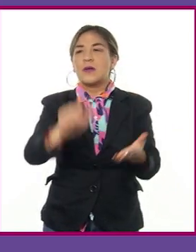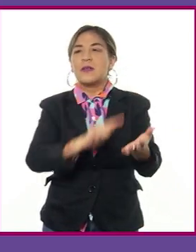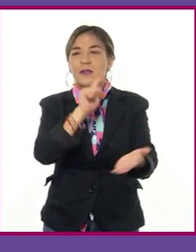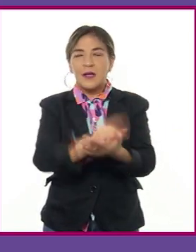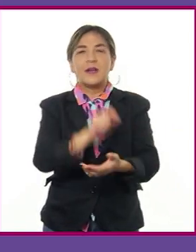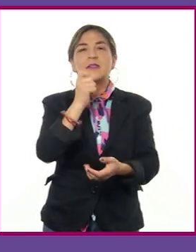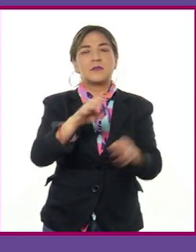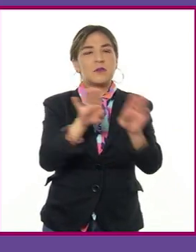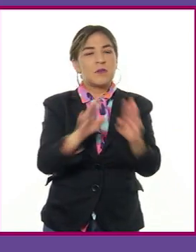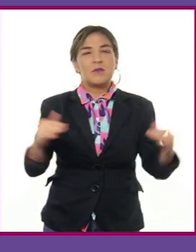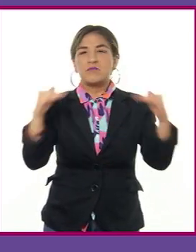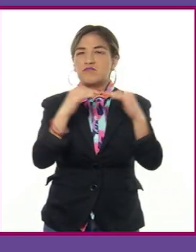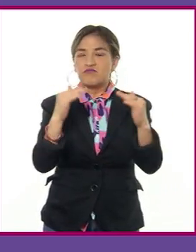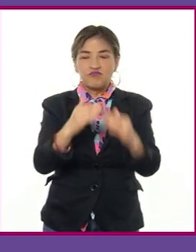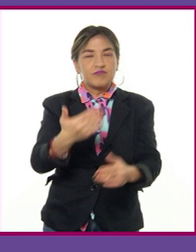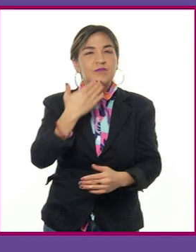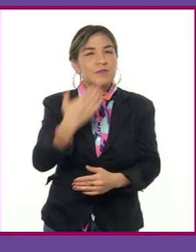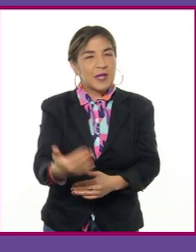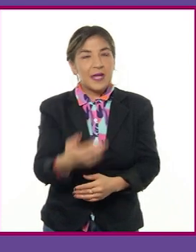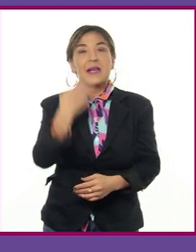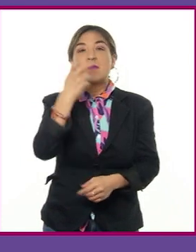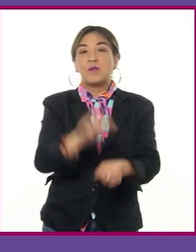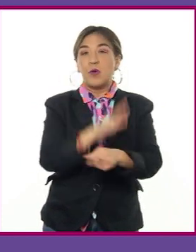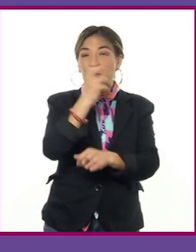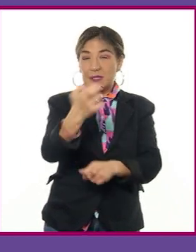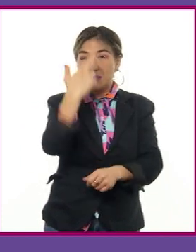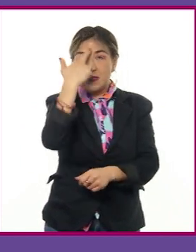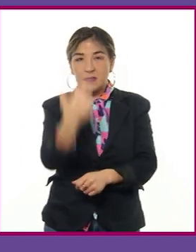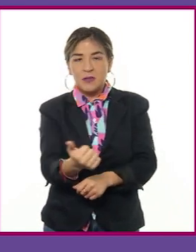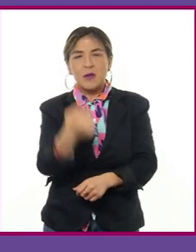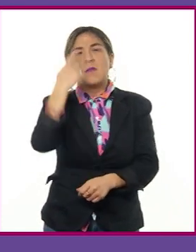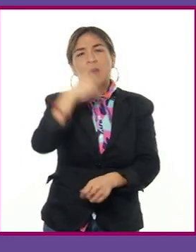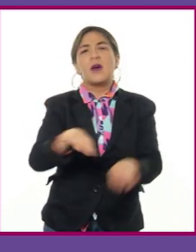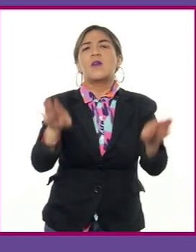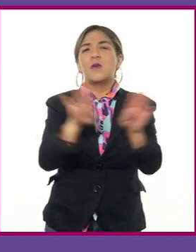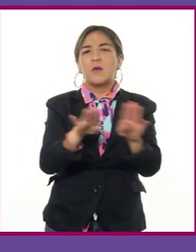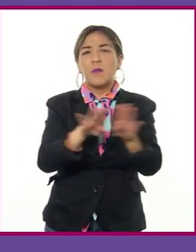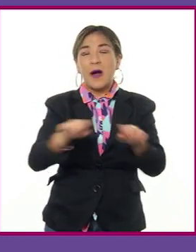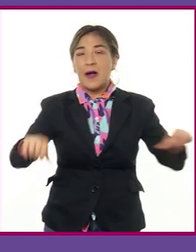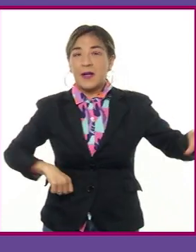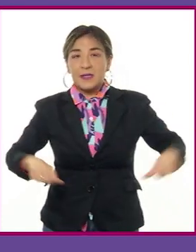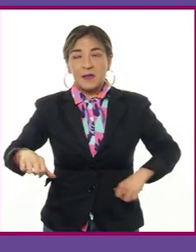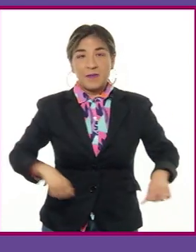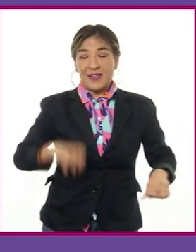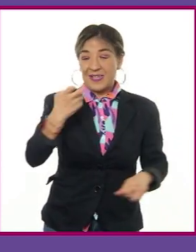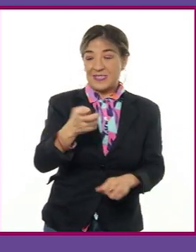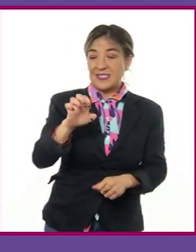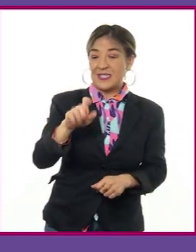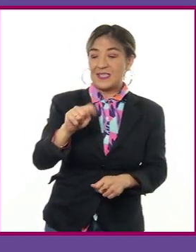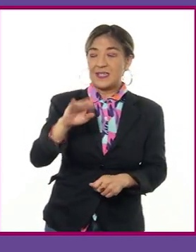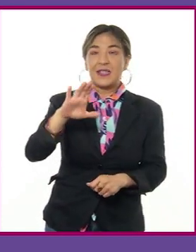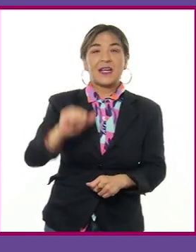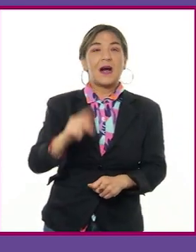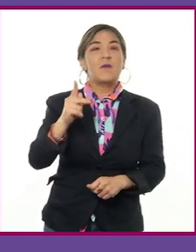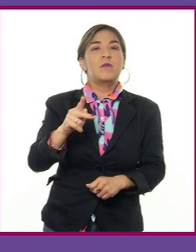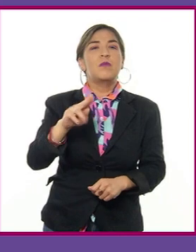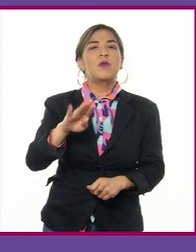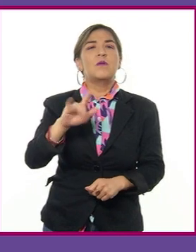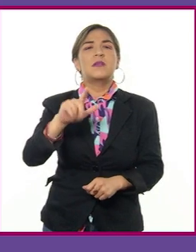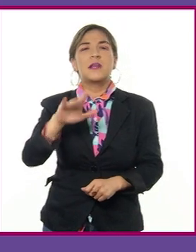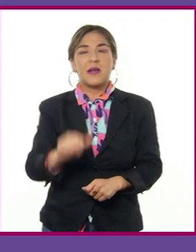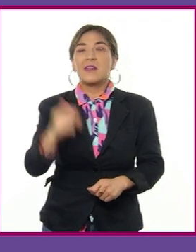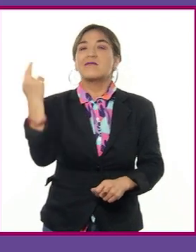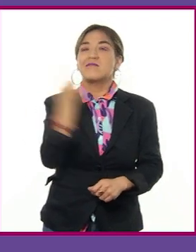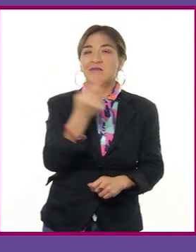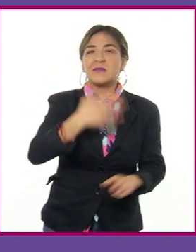imparcialidad, eficiencia y eficacia. Por lo tanto, para poder consolidar el ejercicio de la ética pública, se necesita el buen